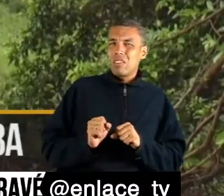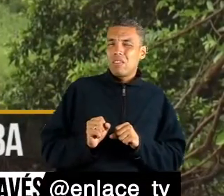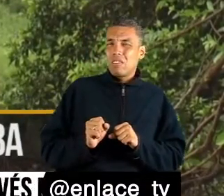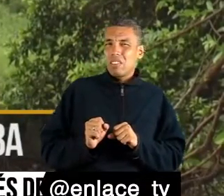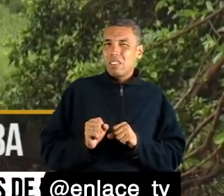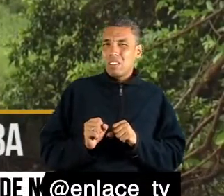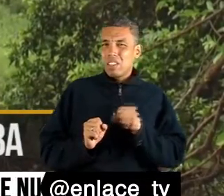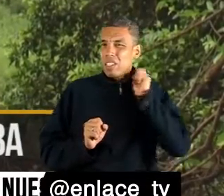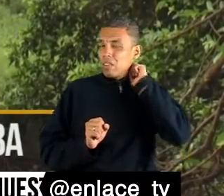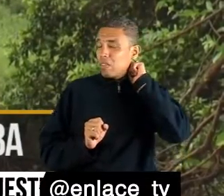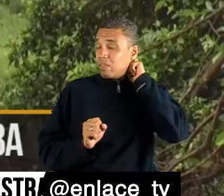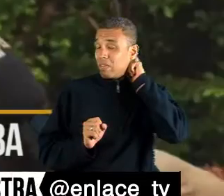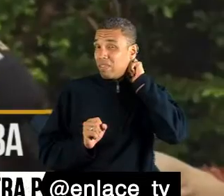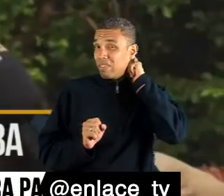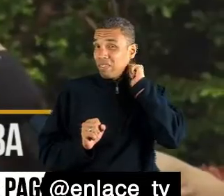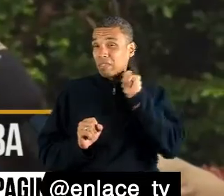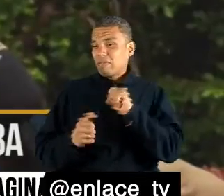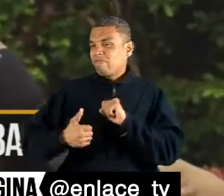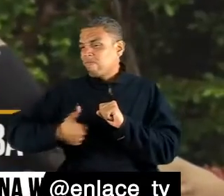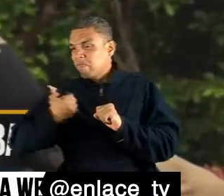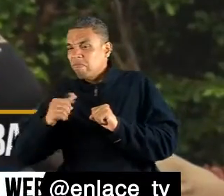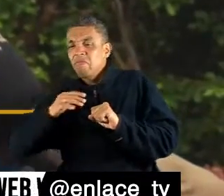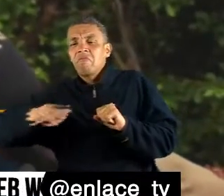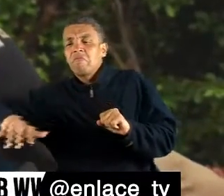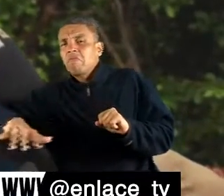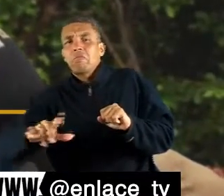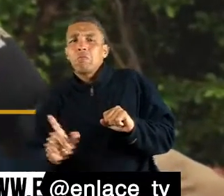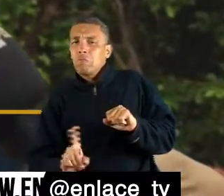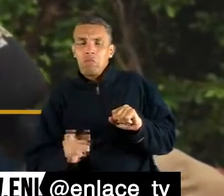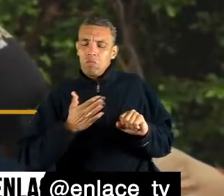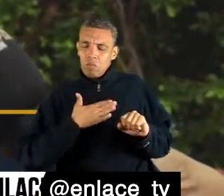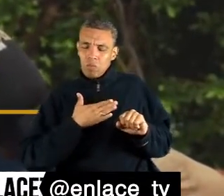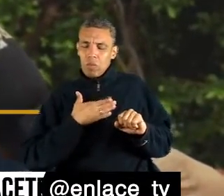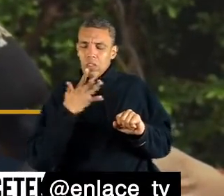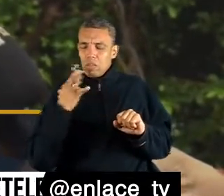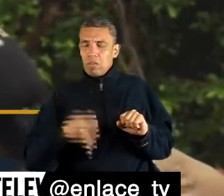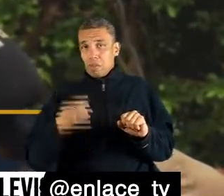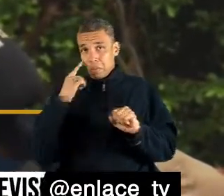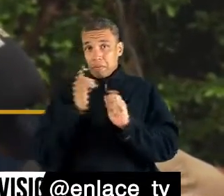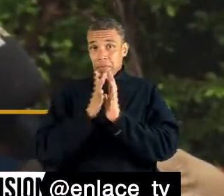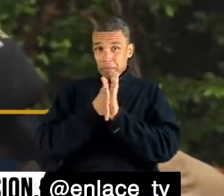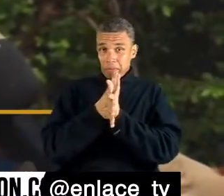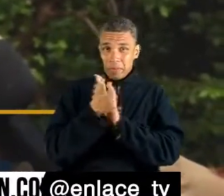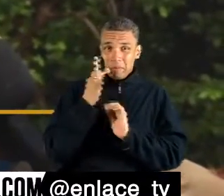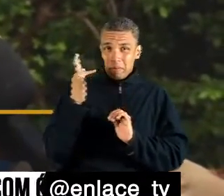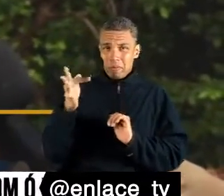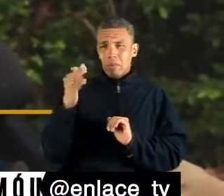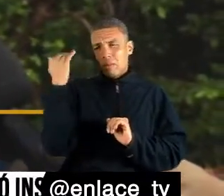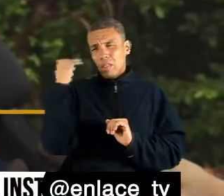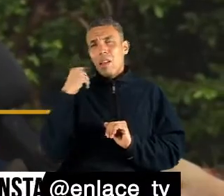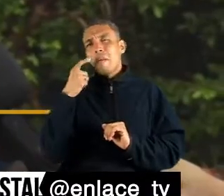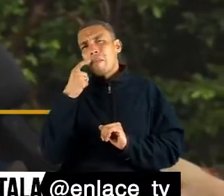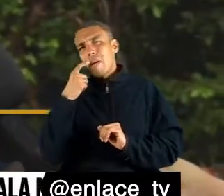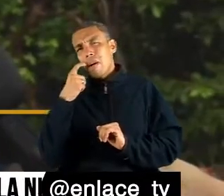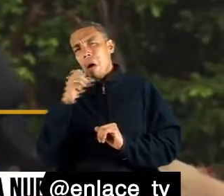impacto negativo al medio ambiente. En primera instancia, pues en nombre de mi señor padre, que es un señor ya un adulto mayor de 85